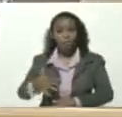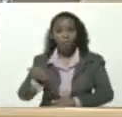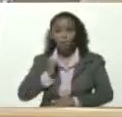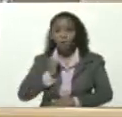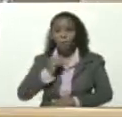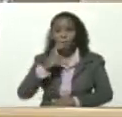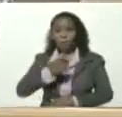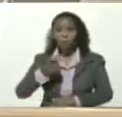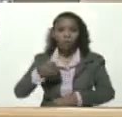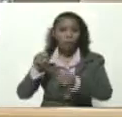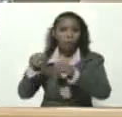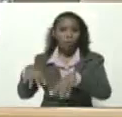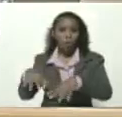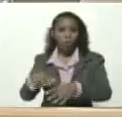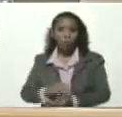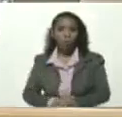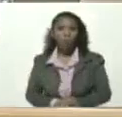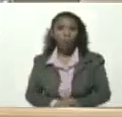persona.